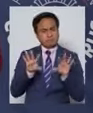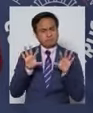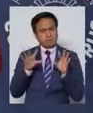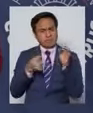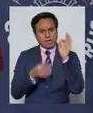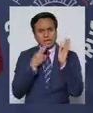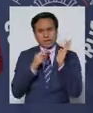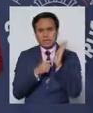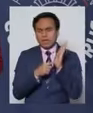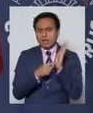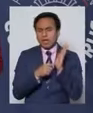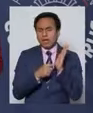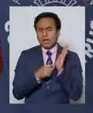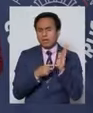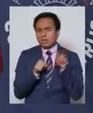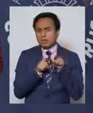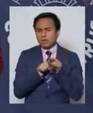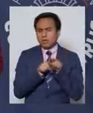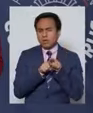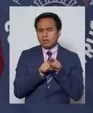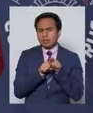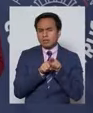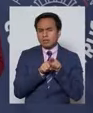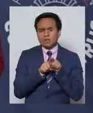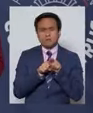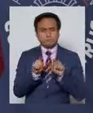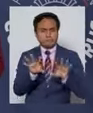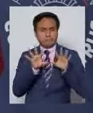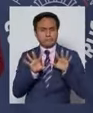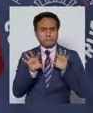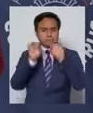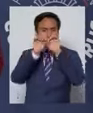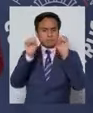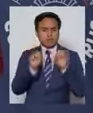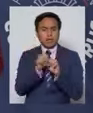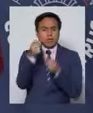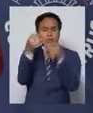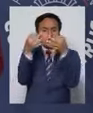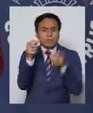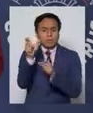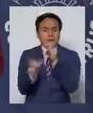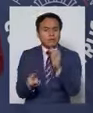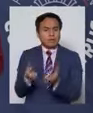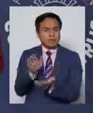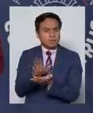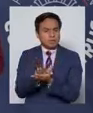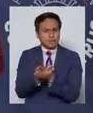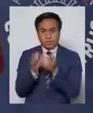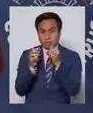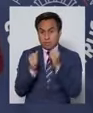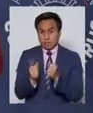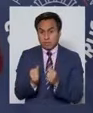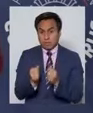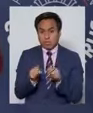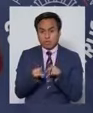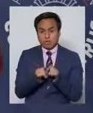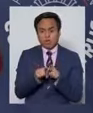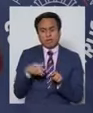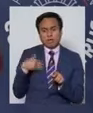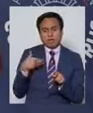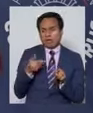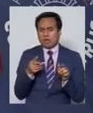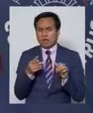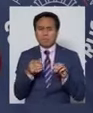atención es respecto a que destaca que el sistema de conteo de las personas fallecidas que podrían estar subestimando las